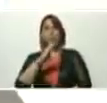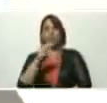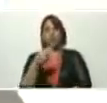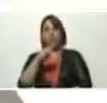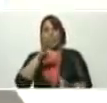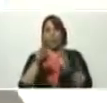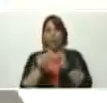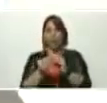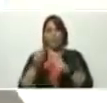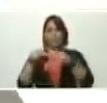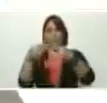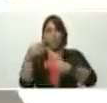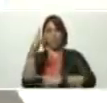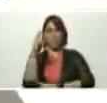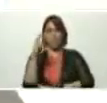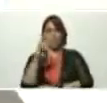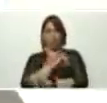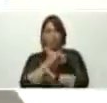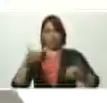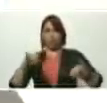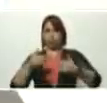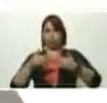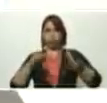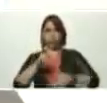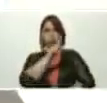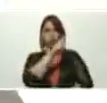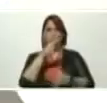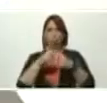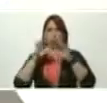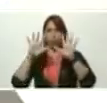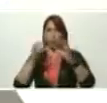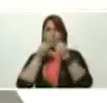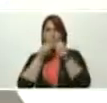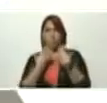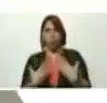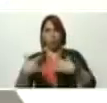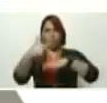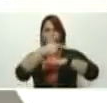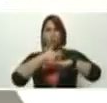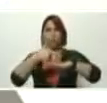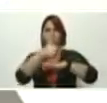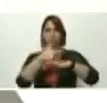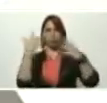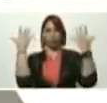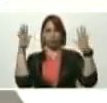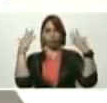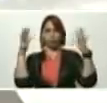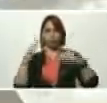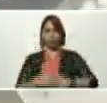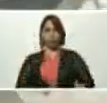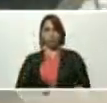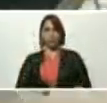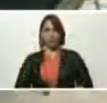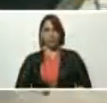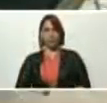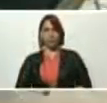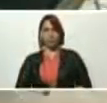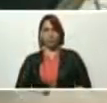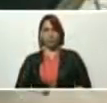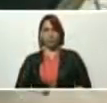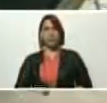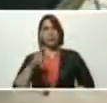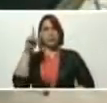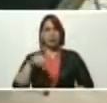próximo viernes activo el 1x10 del buen gobierno, el mapa de soluciones y la